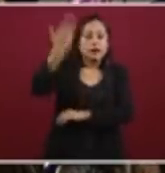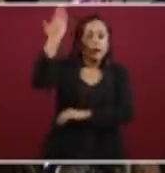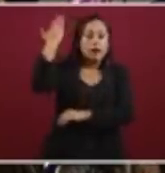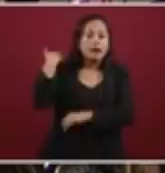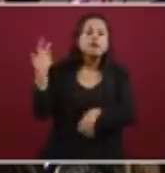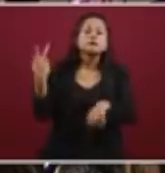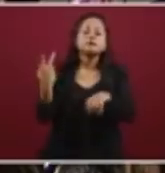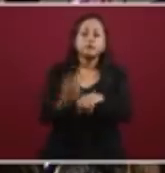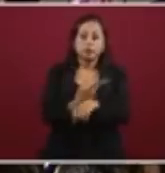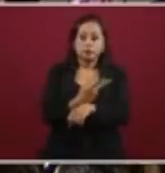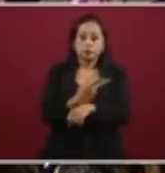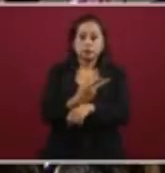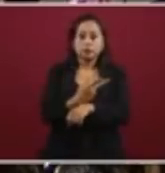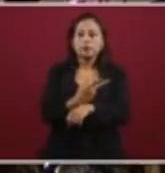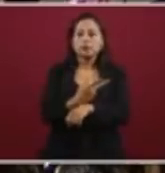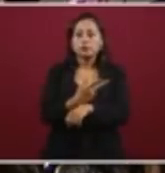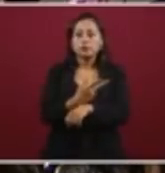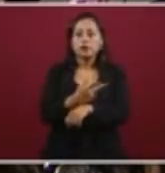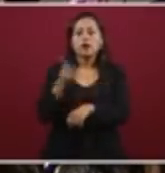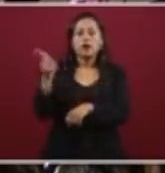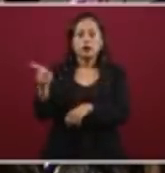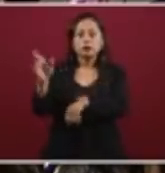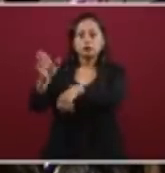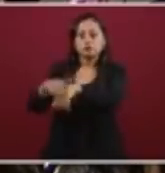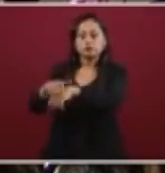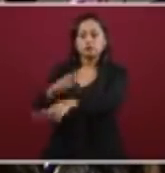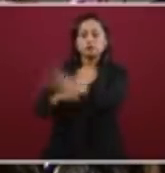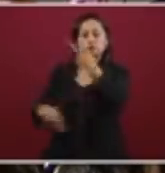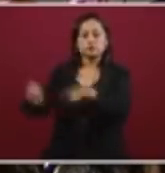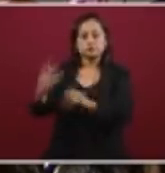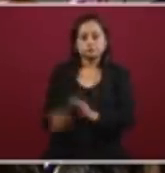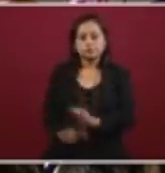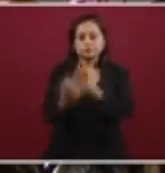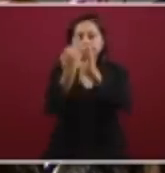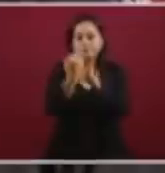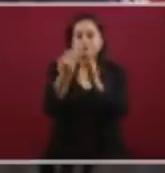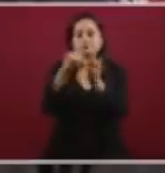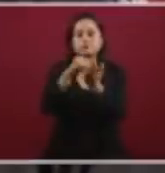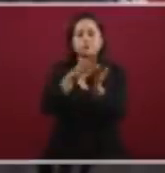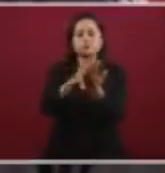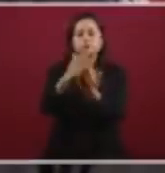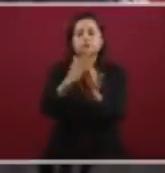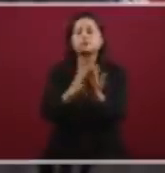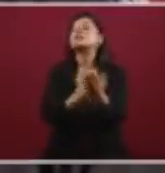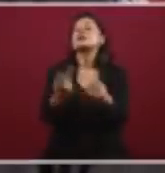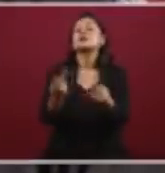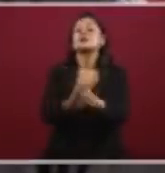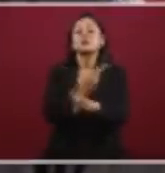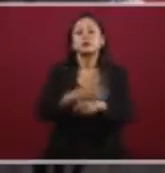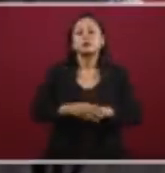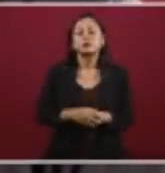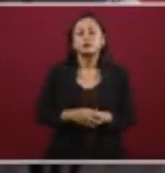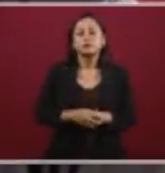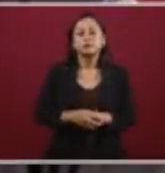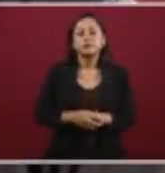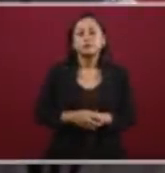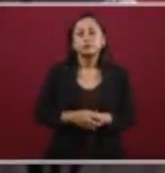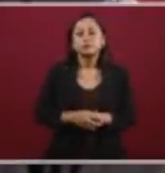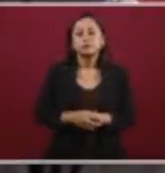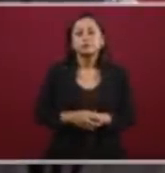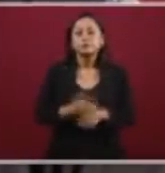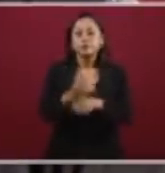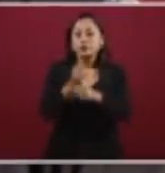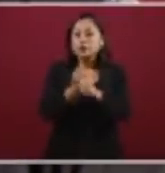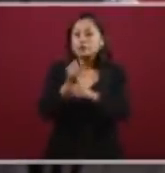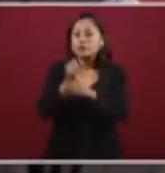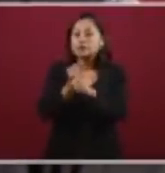hechos serán llamados a rendir cuentas en su momento en la investigación bajo los activos las bajo los propios objetivos por los que se